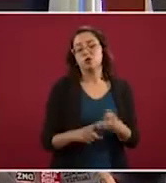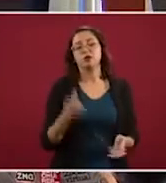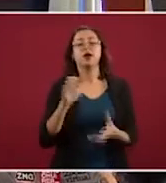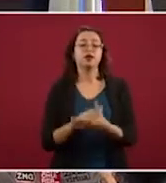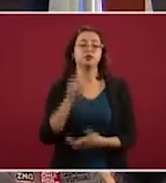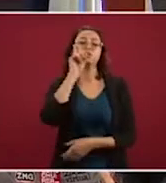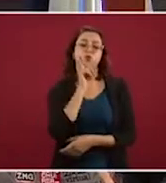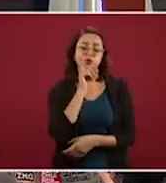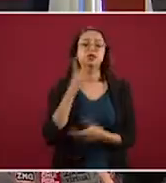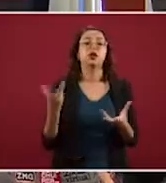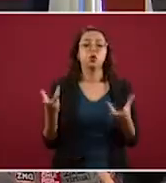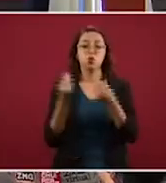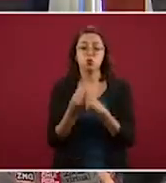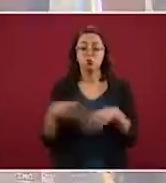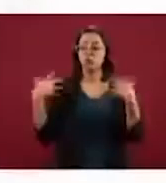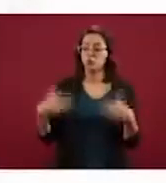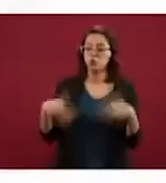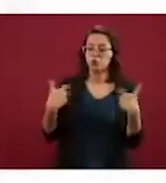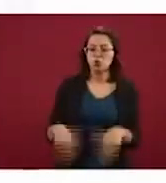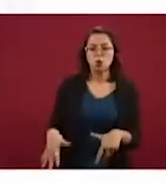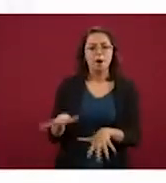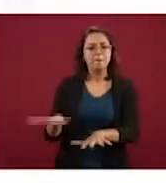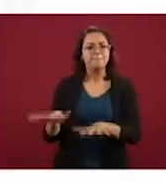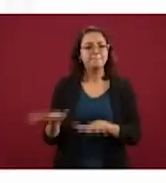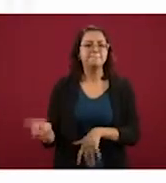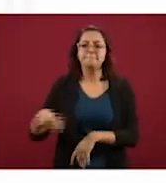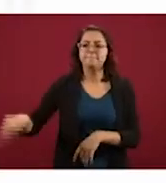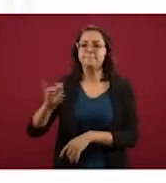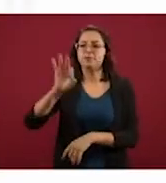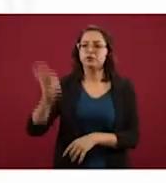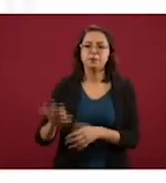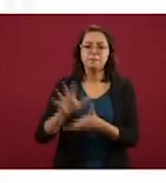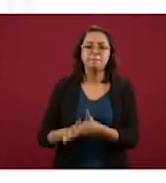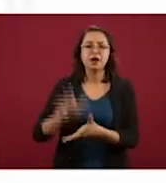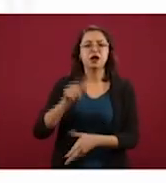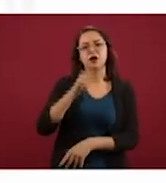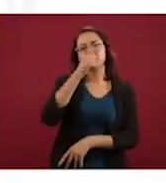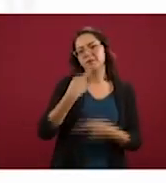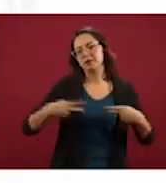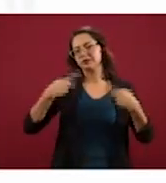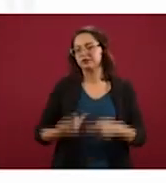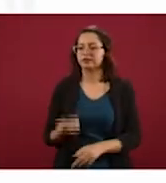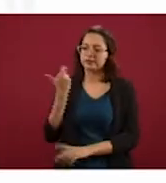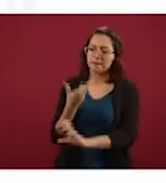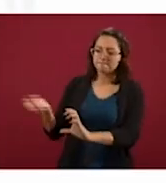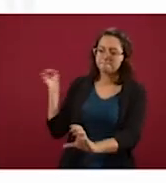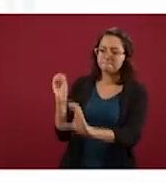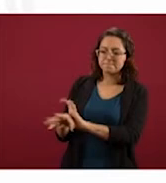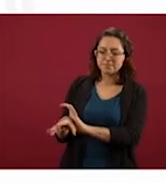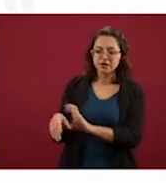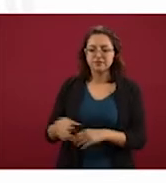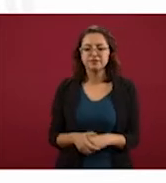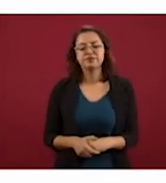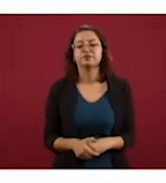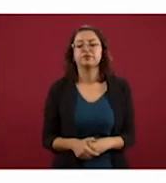esposas juntos representan el mayor porcentaje de recepción de estas remesas y cuál es la